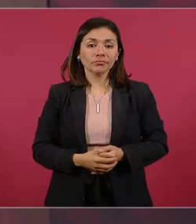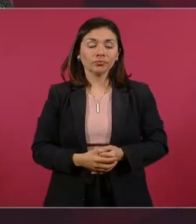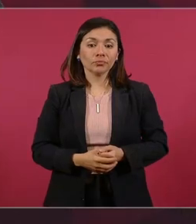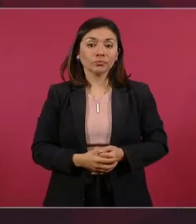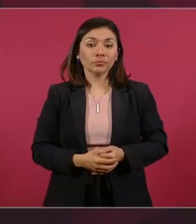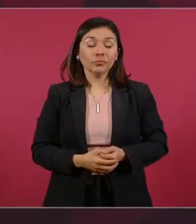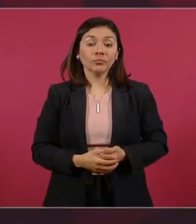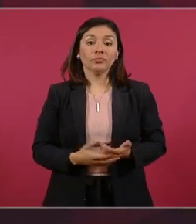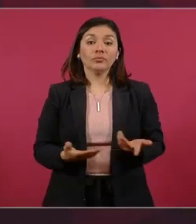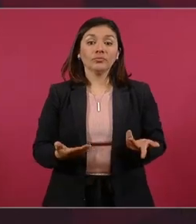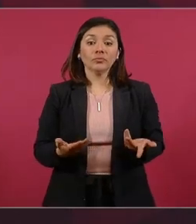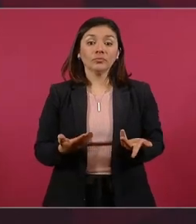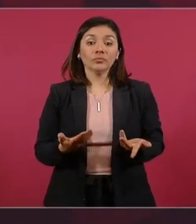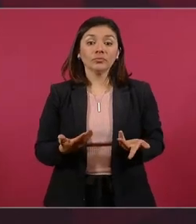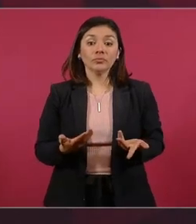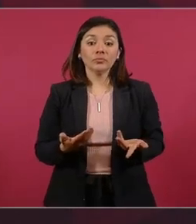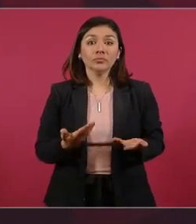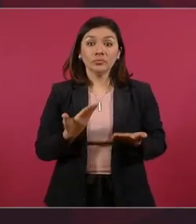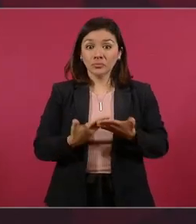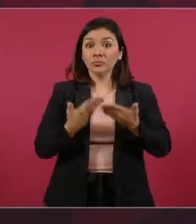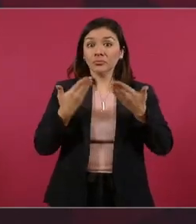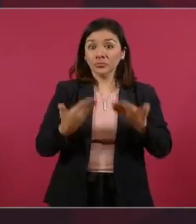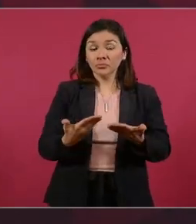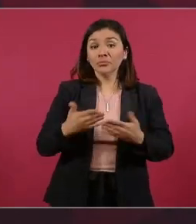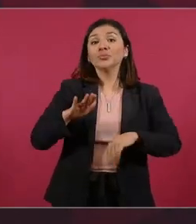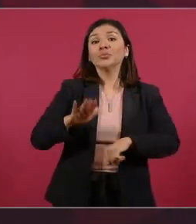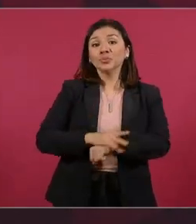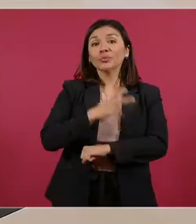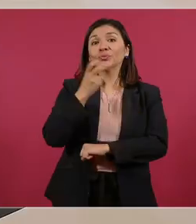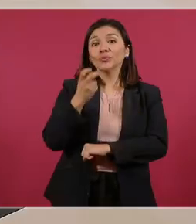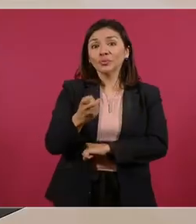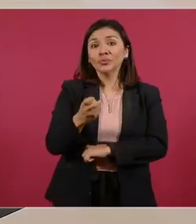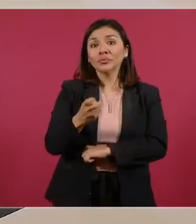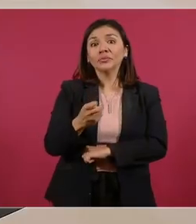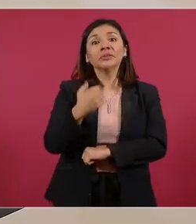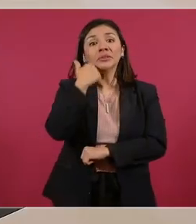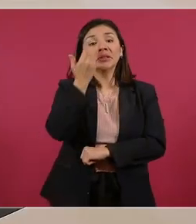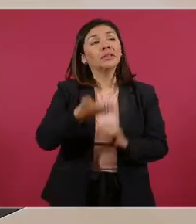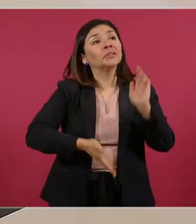Ahora por eso se van a hacer campañas a Estados Unidos.